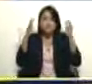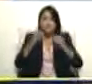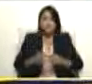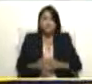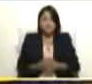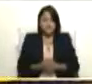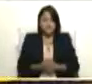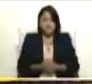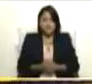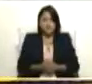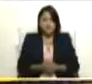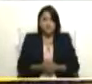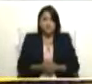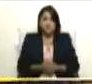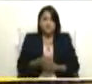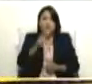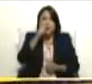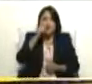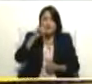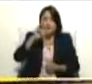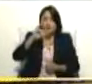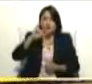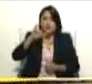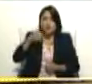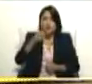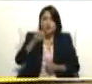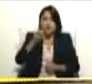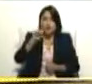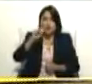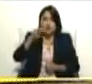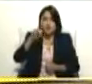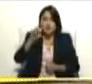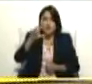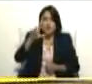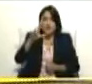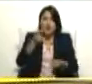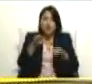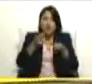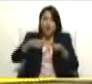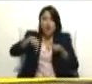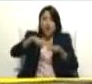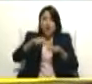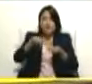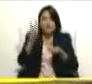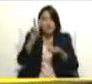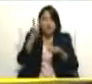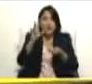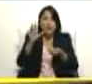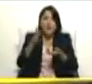Ciudadano doctor Josnel Peraza, contralor encargado de la República Bolivariana de Venezuela.